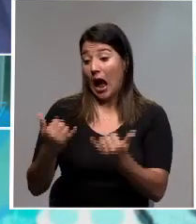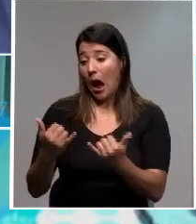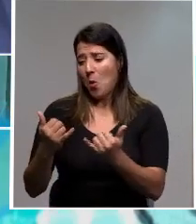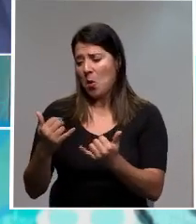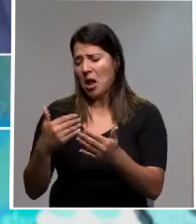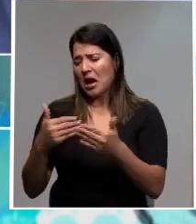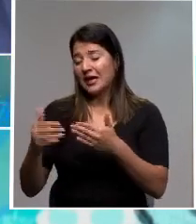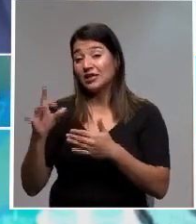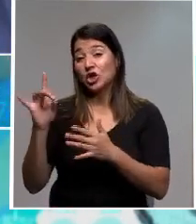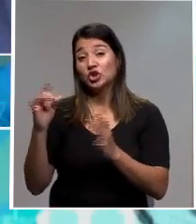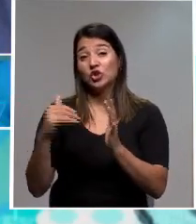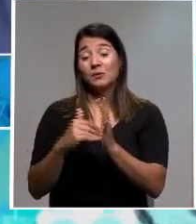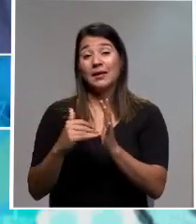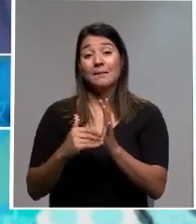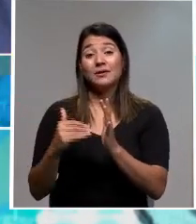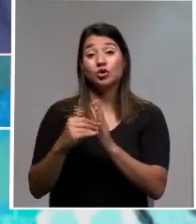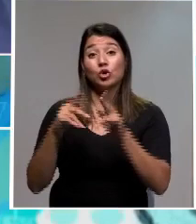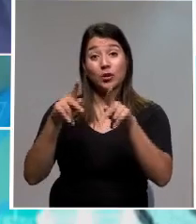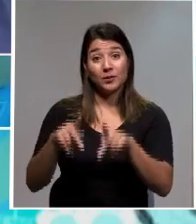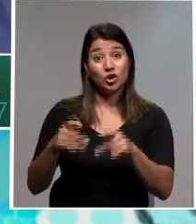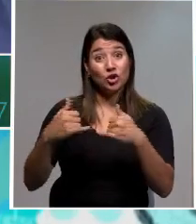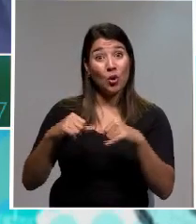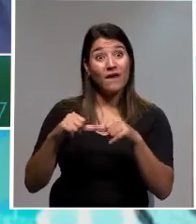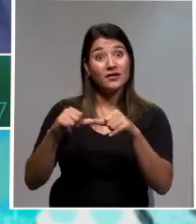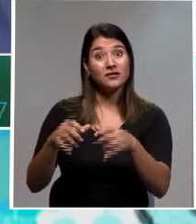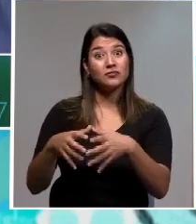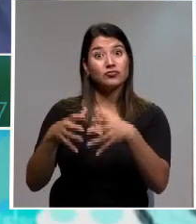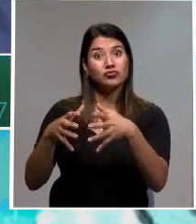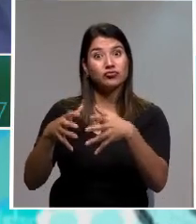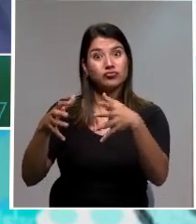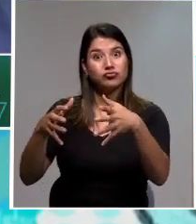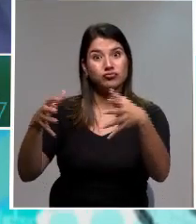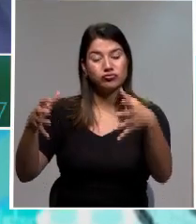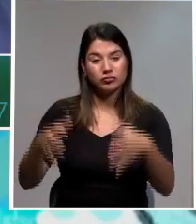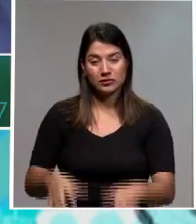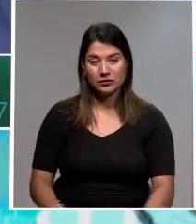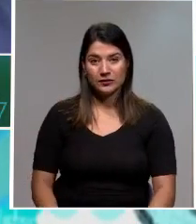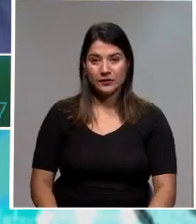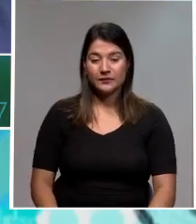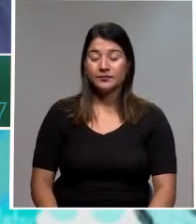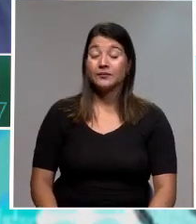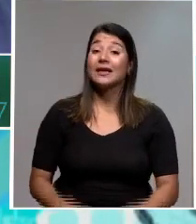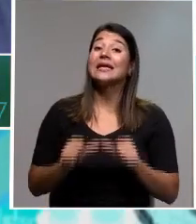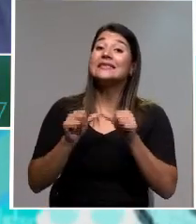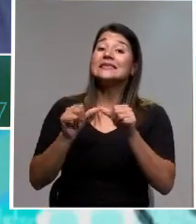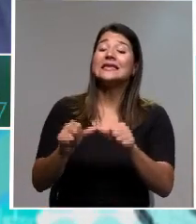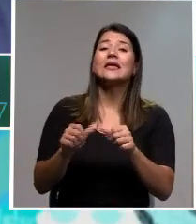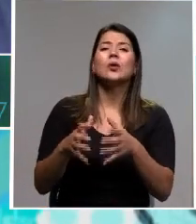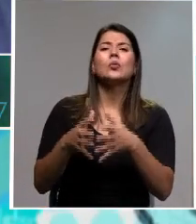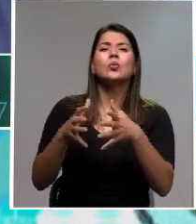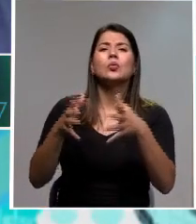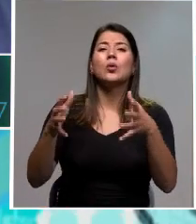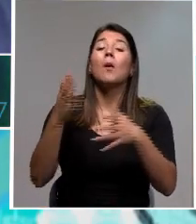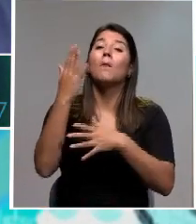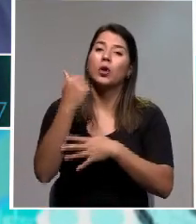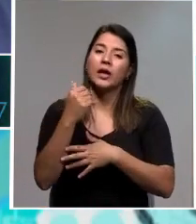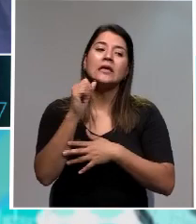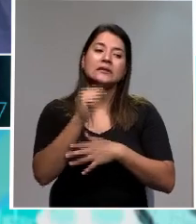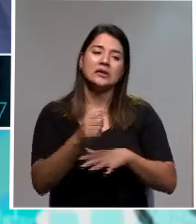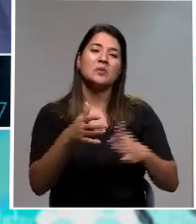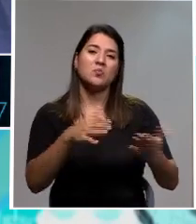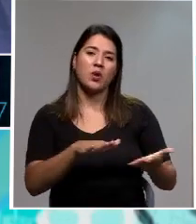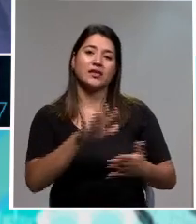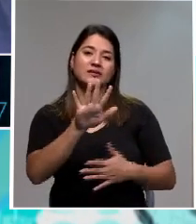millones de personas y el número sigue incrementando. Sigue incrementando porque, si bien es cierto, mueren